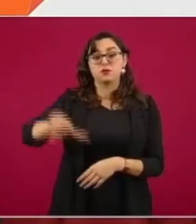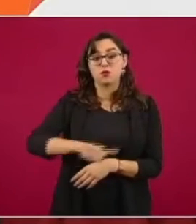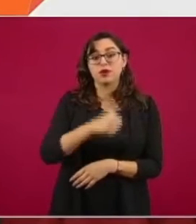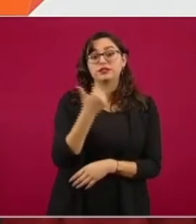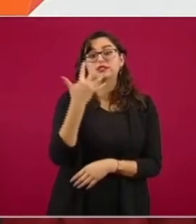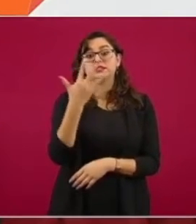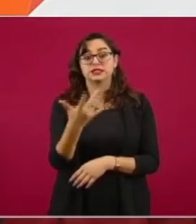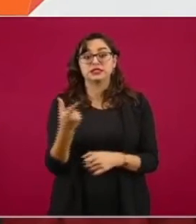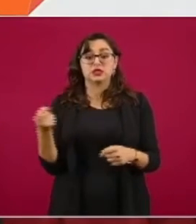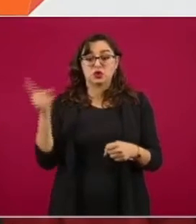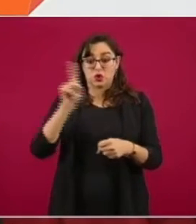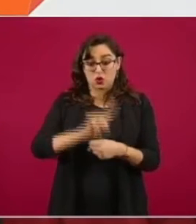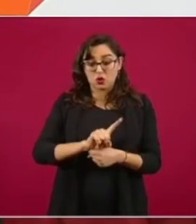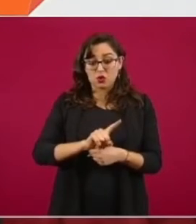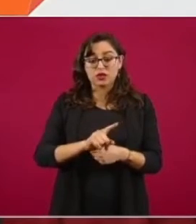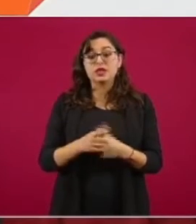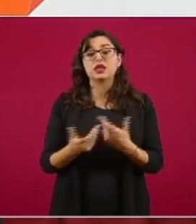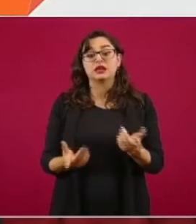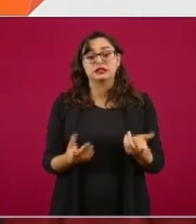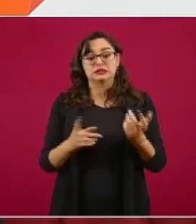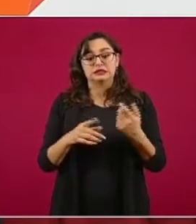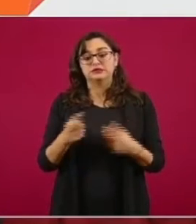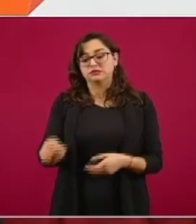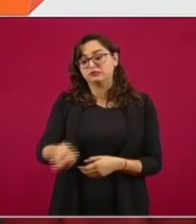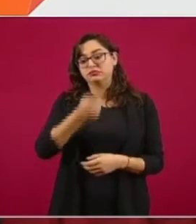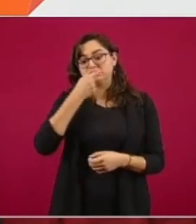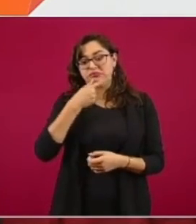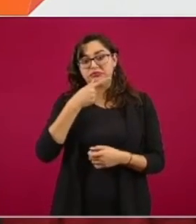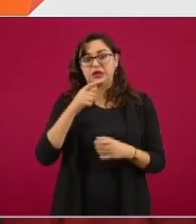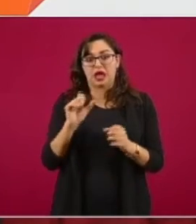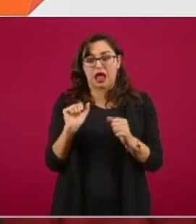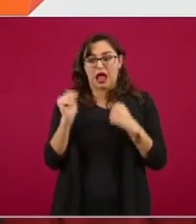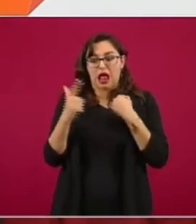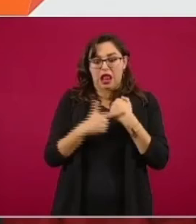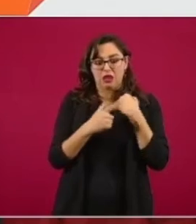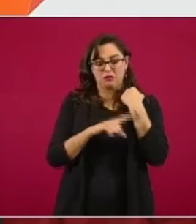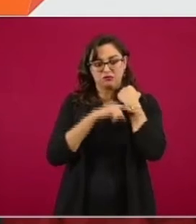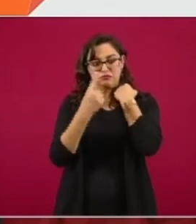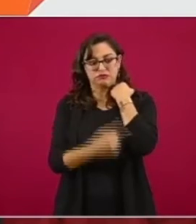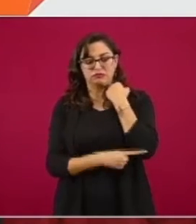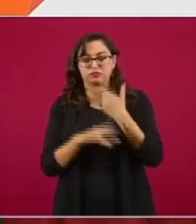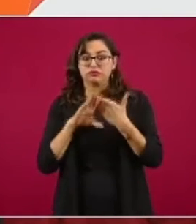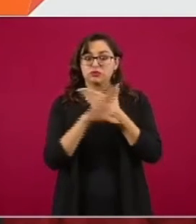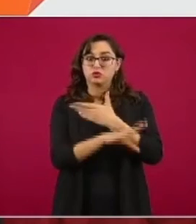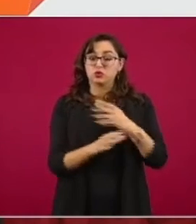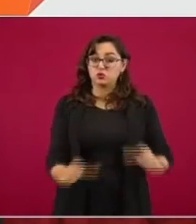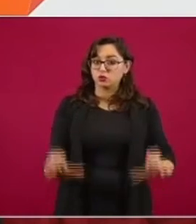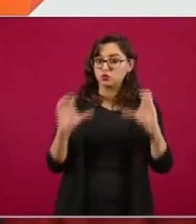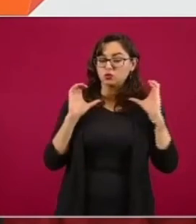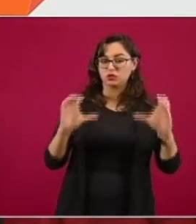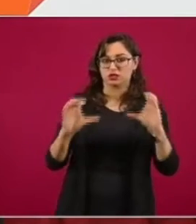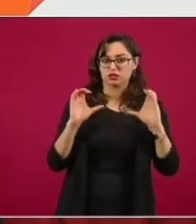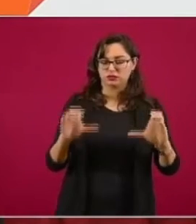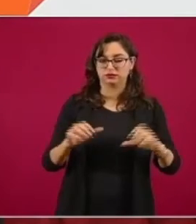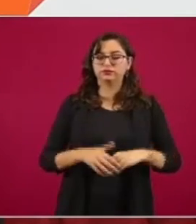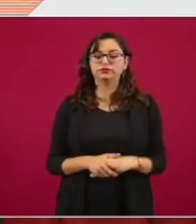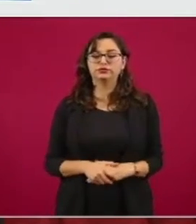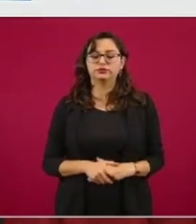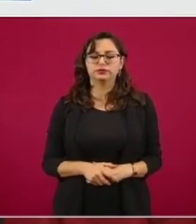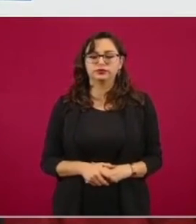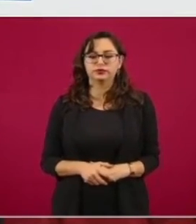una anticoncepción de emergencia. Atención, cuidado con la violencia sexual. La siguiente, por favor.